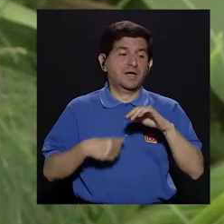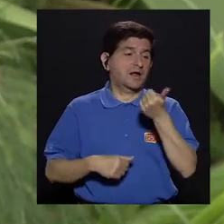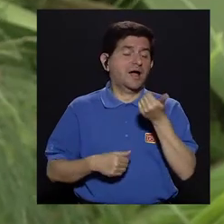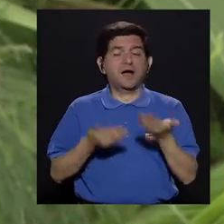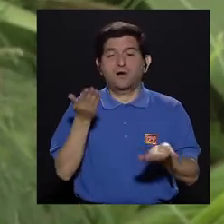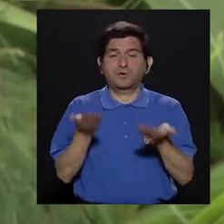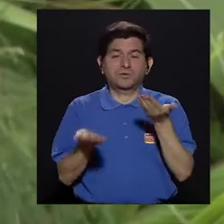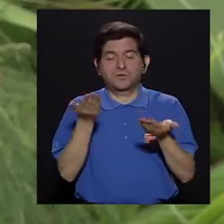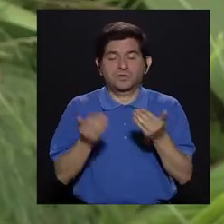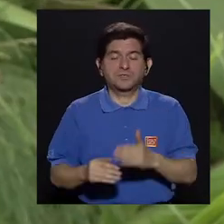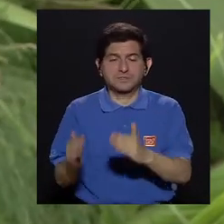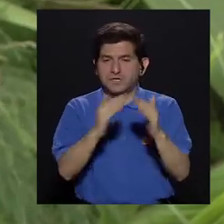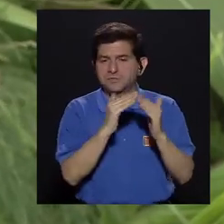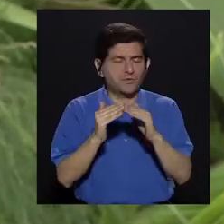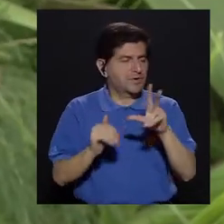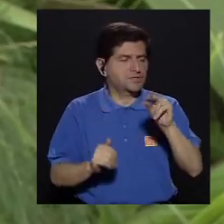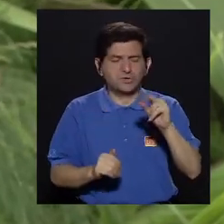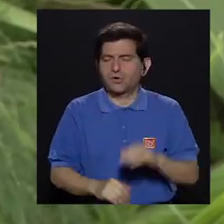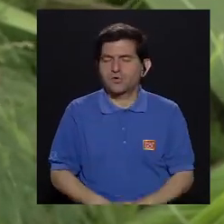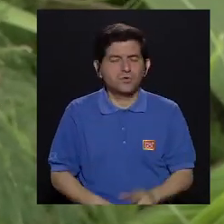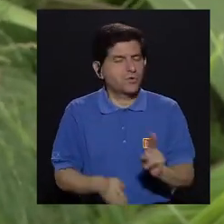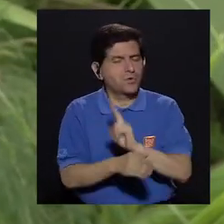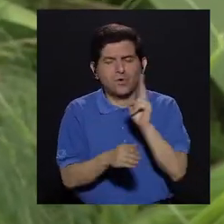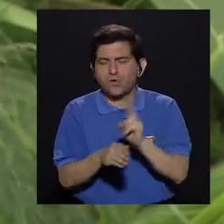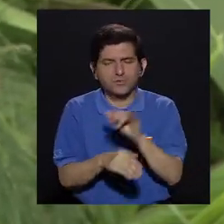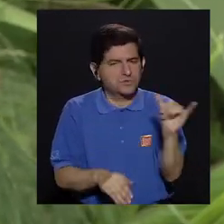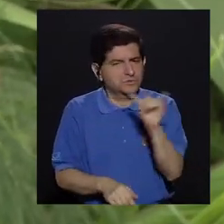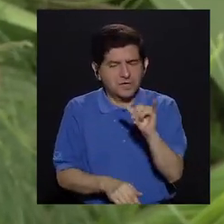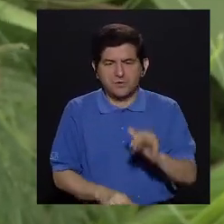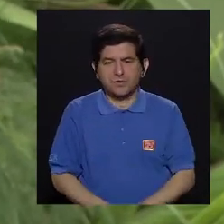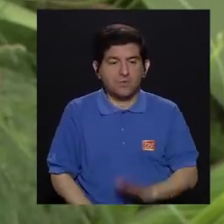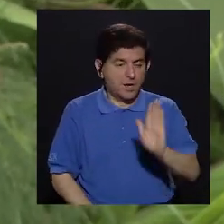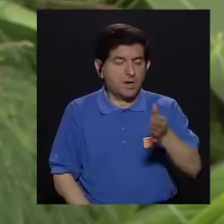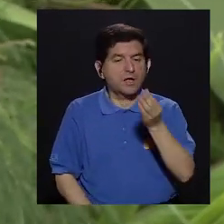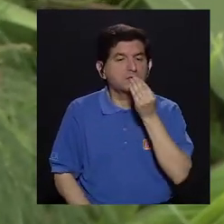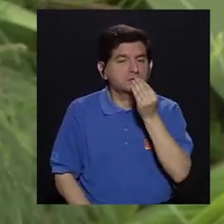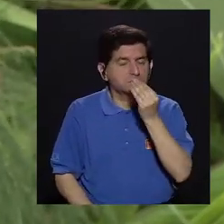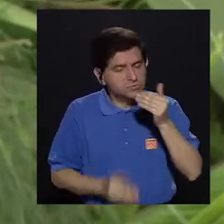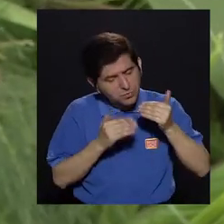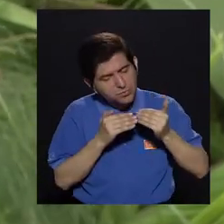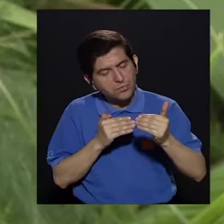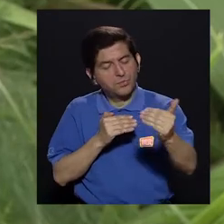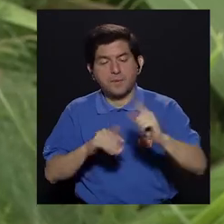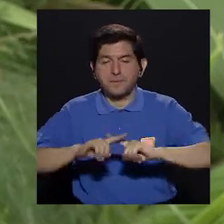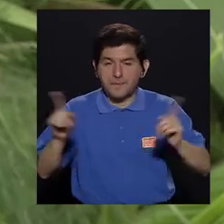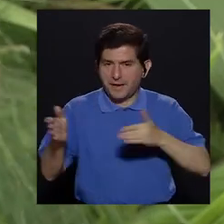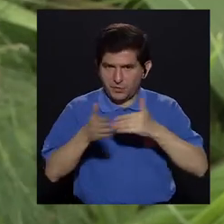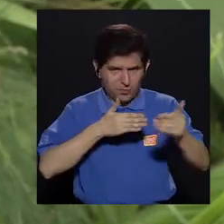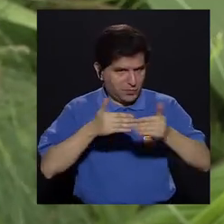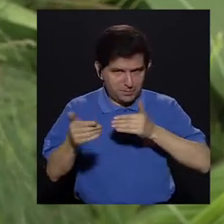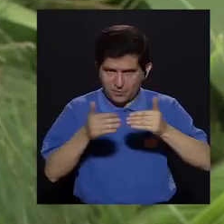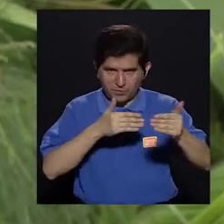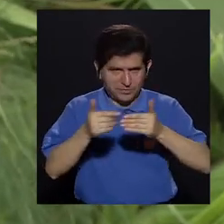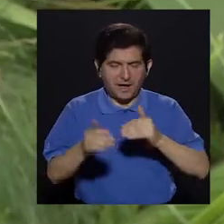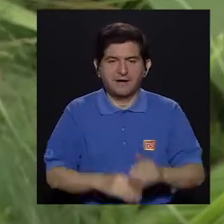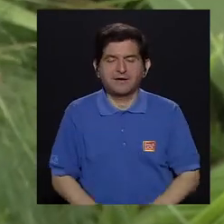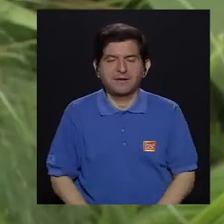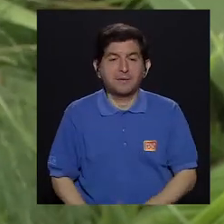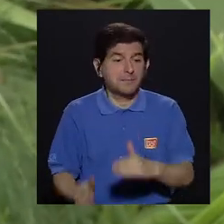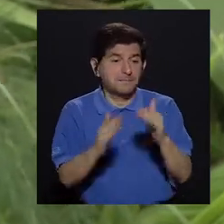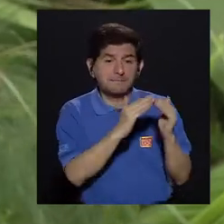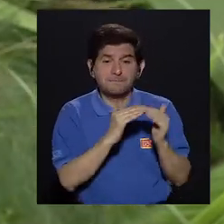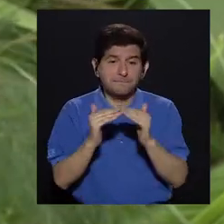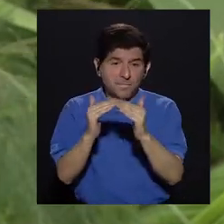otras poblaciones que no han estado tan expuestas al frijol dentro de su alimentación. Pero aún así, en